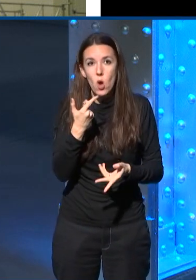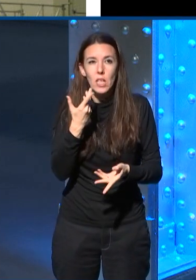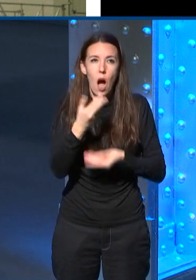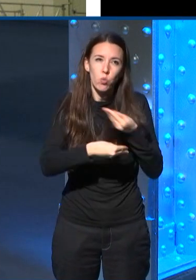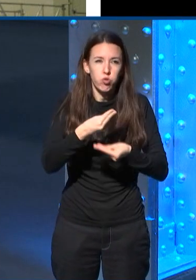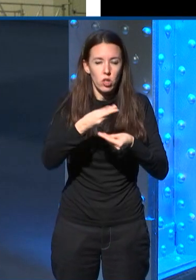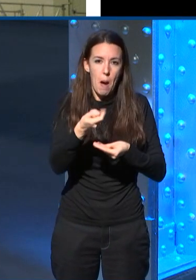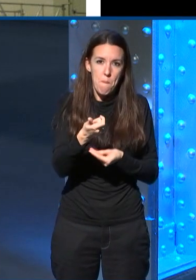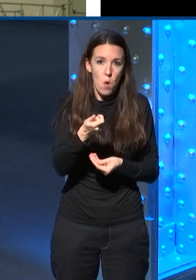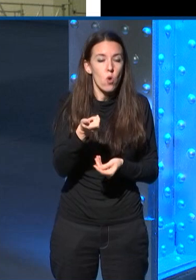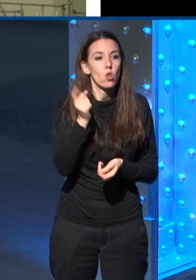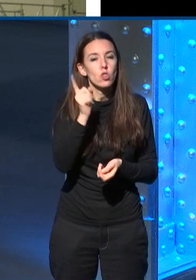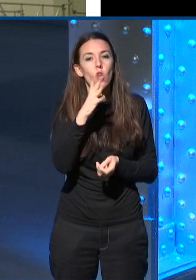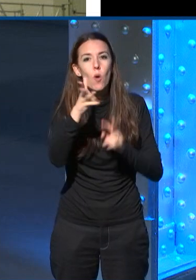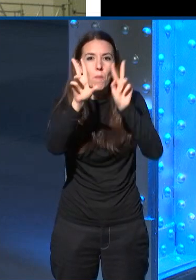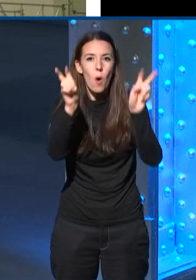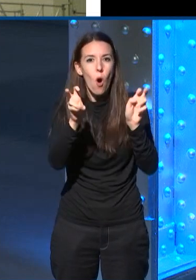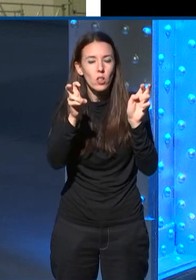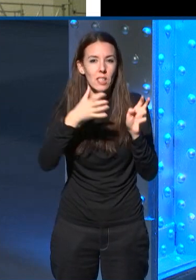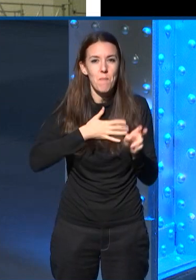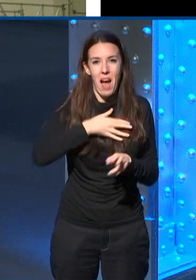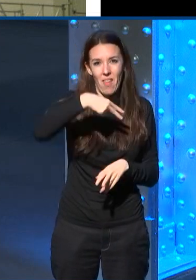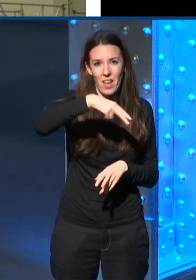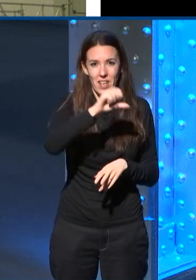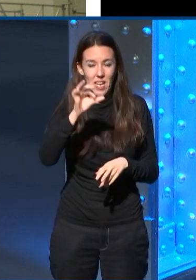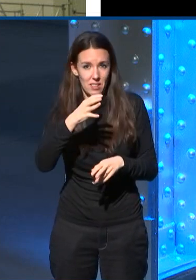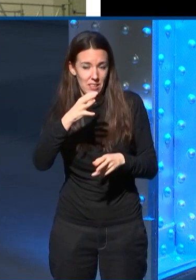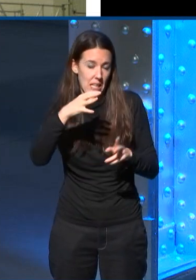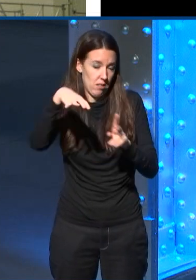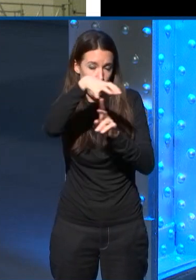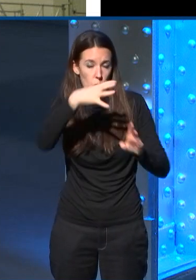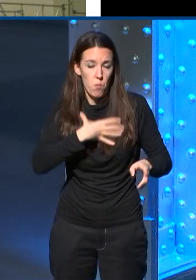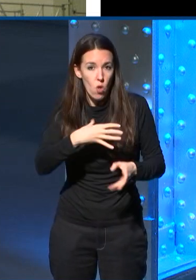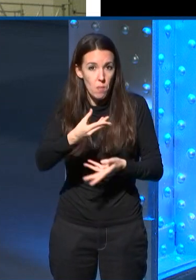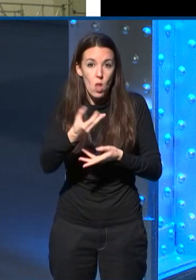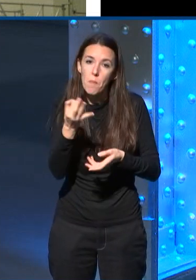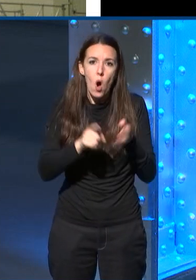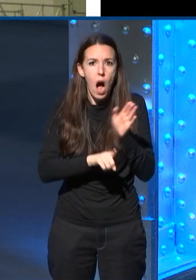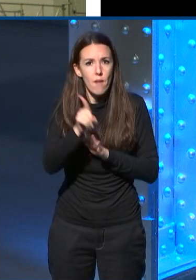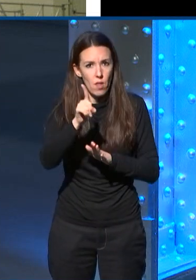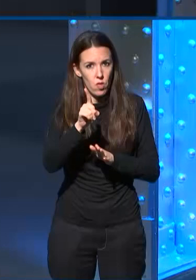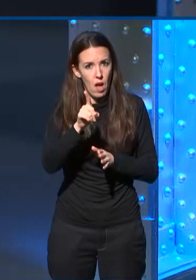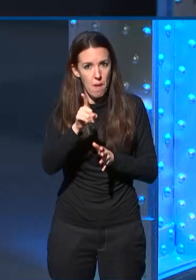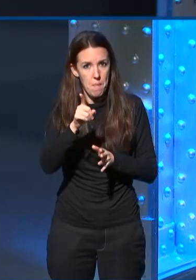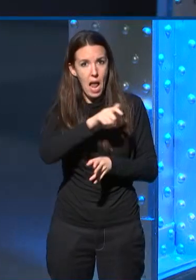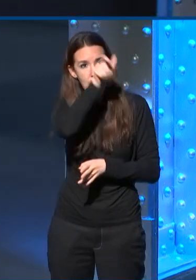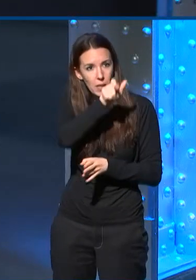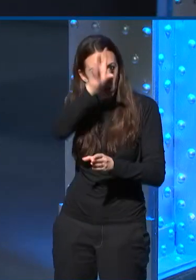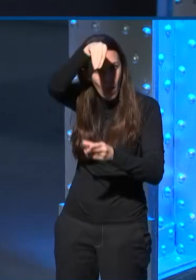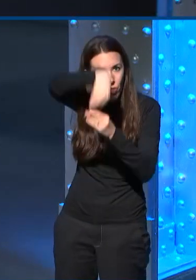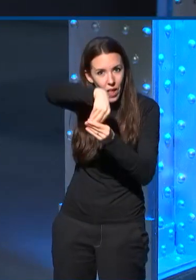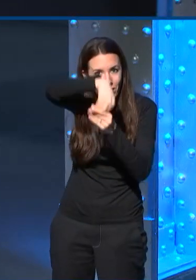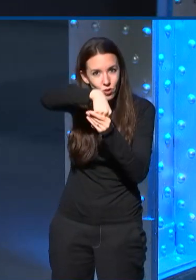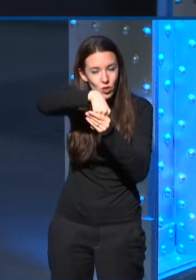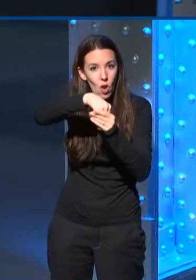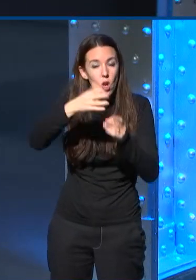entre otras cosas, no solo por el tema de la masa que podemos aterrizar con ellos, sino también hay que ir avanzando hacia misiones tripuladas. ¿Imaginan aterrizar una